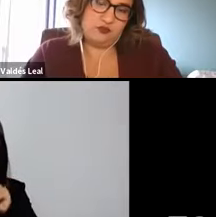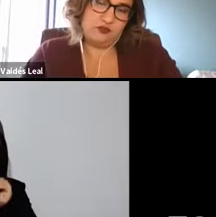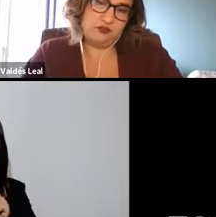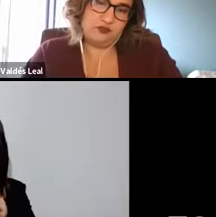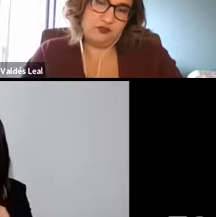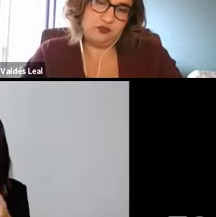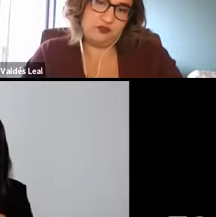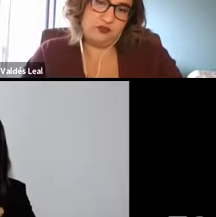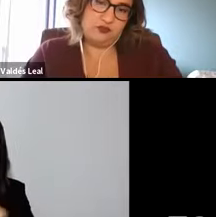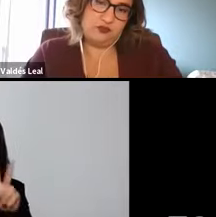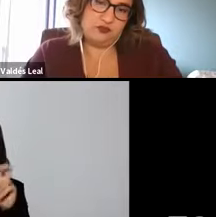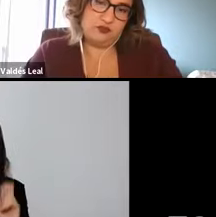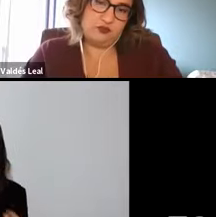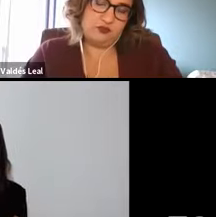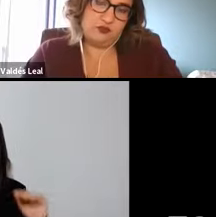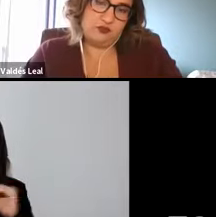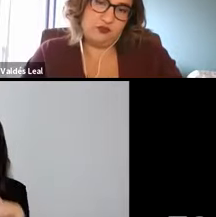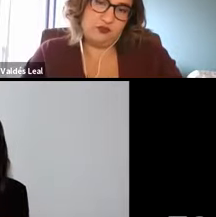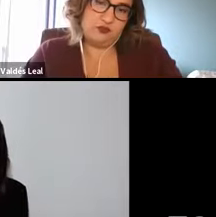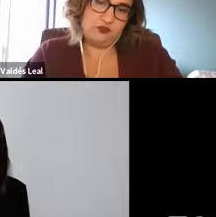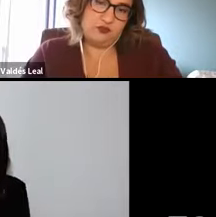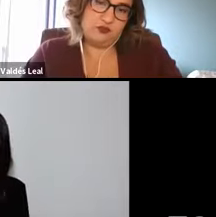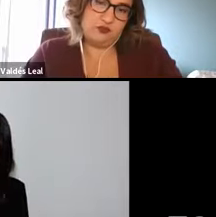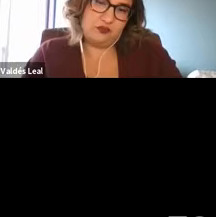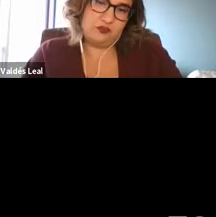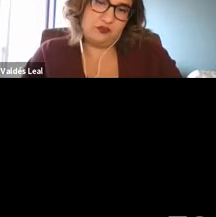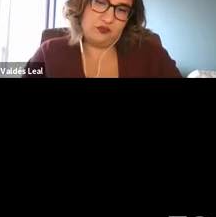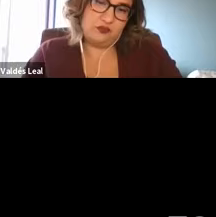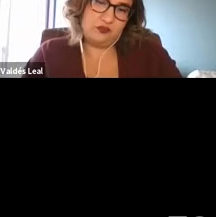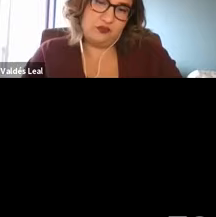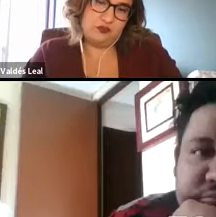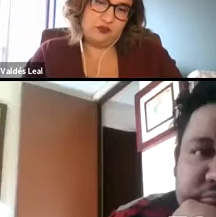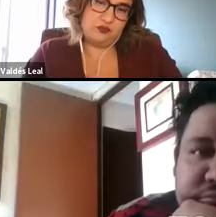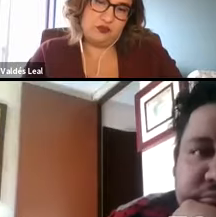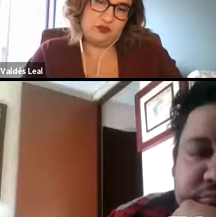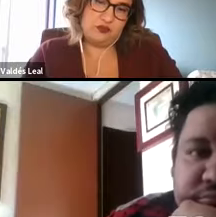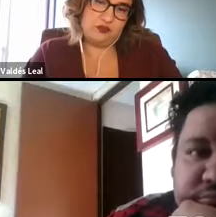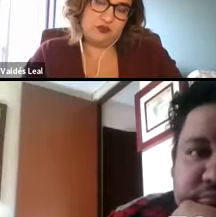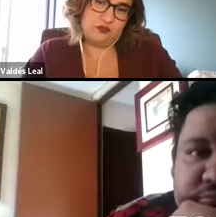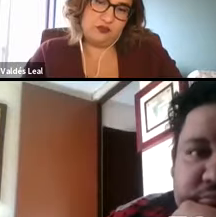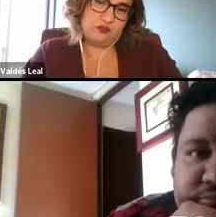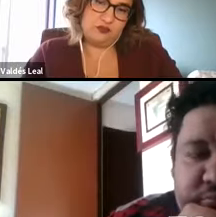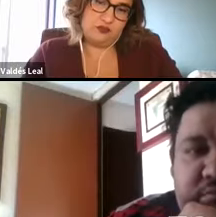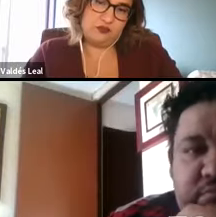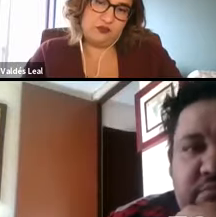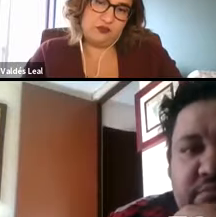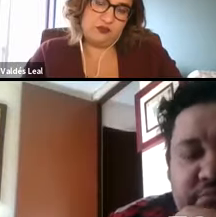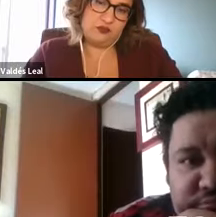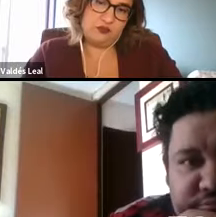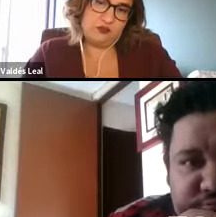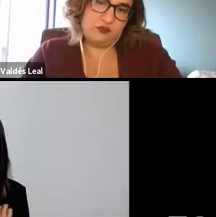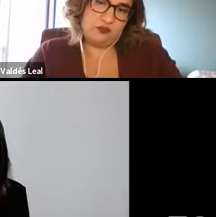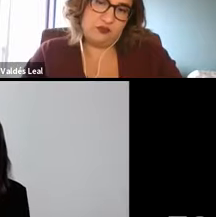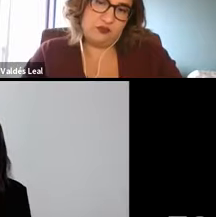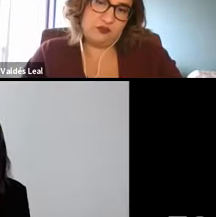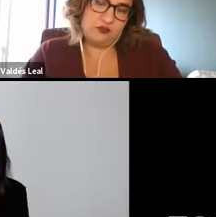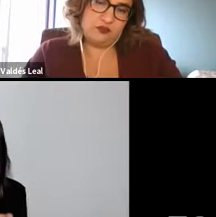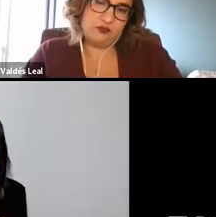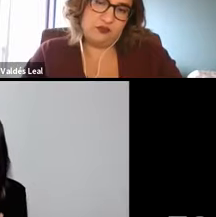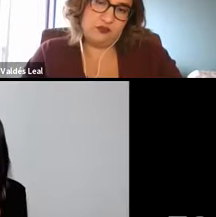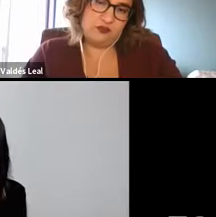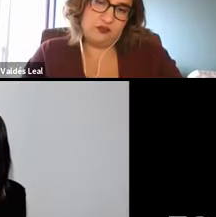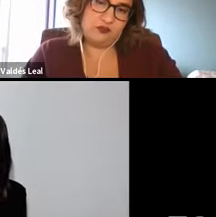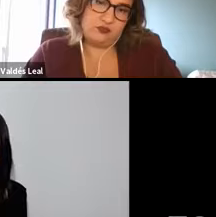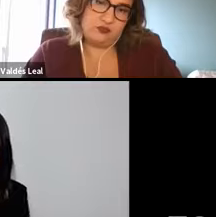discriminación que vale la pena remarcar. Ahora bien, la estructura del cuaderno de género